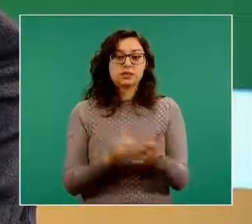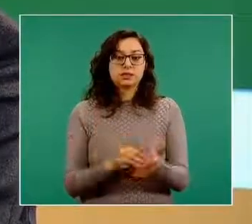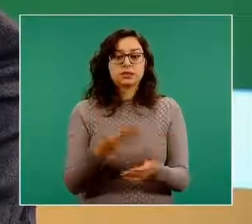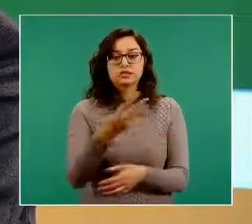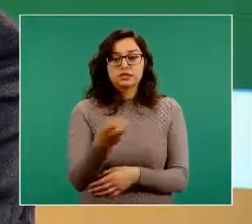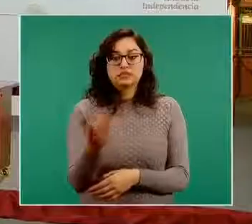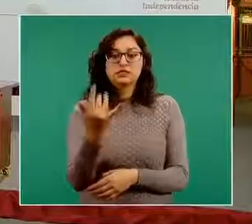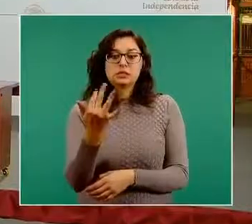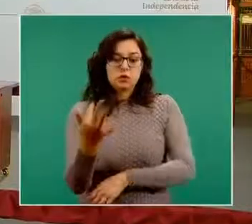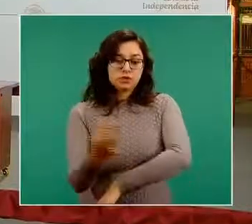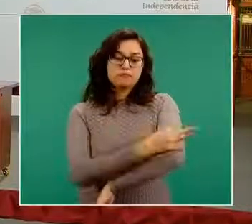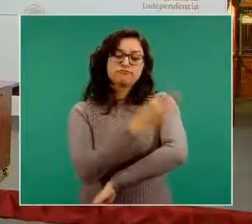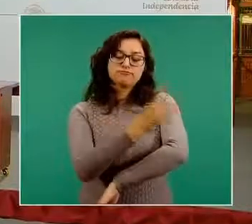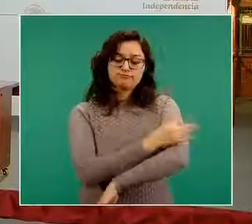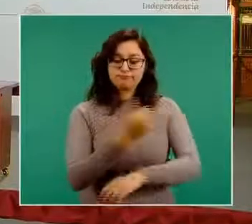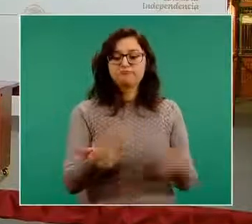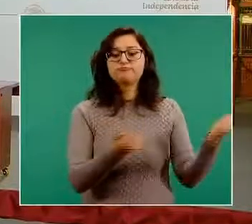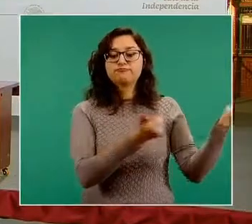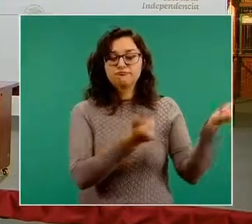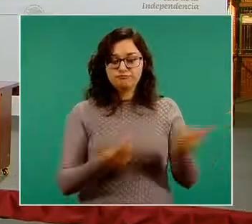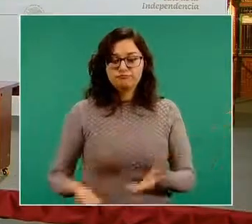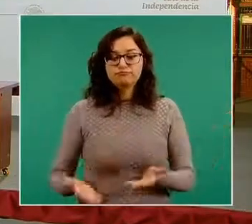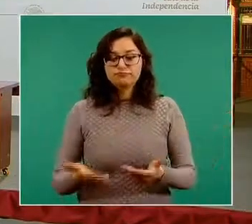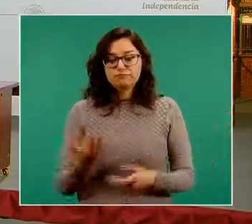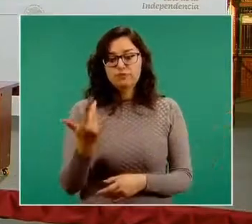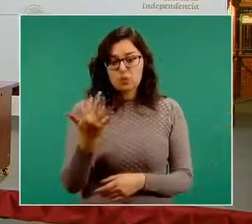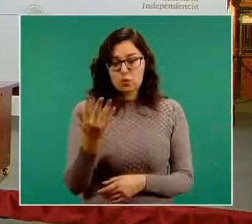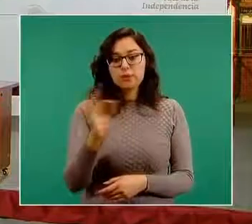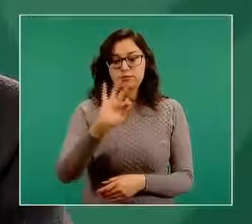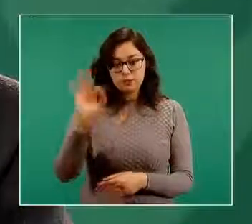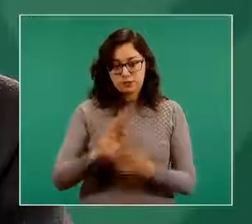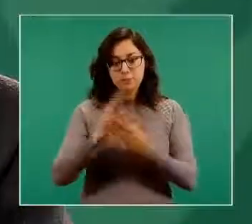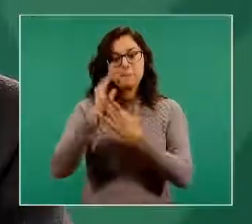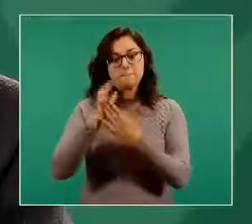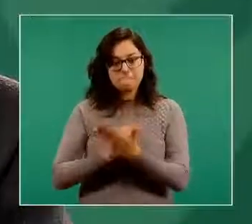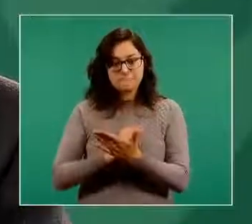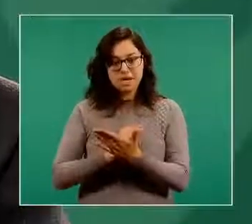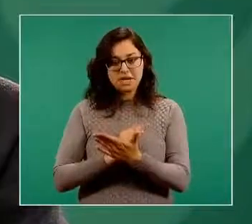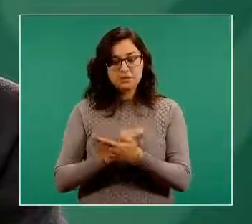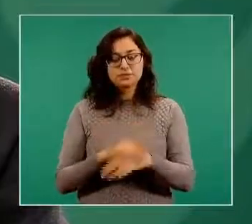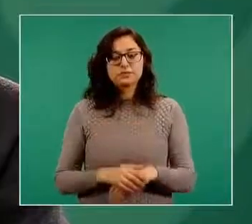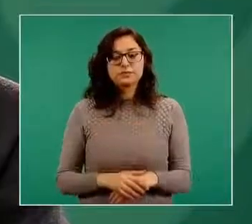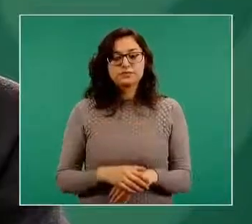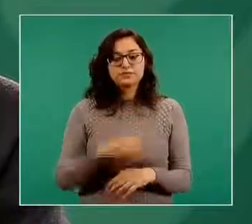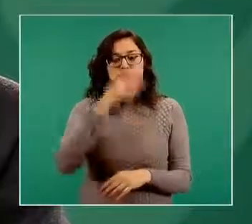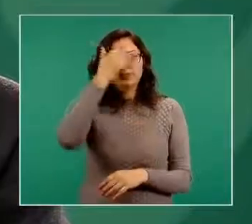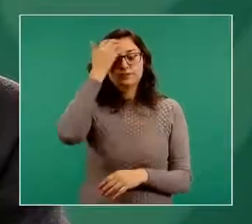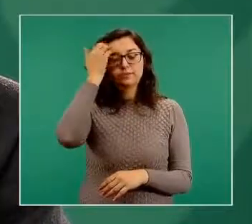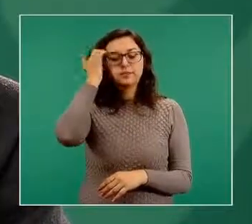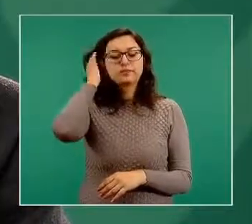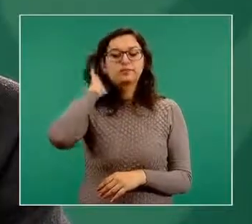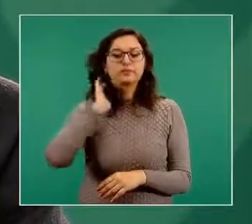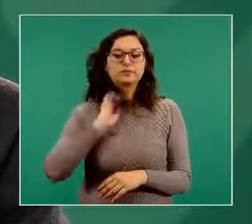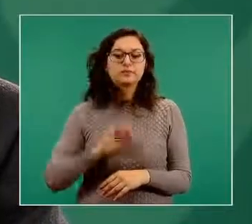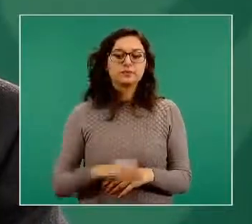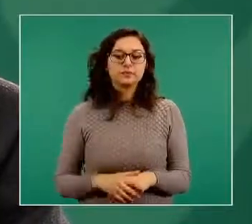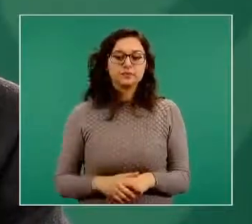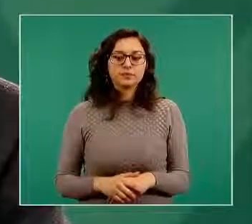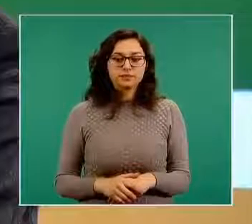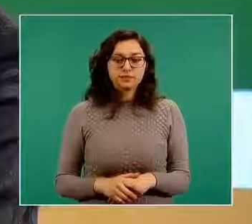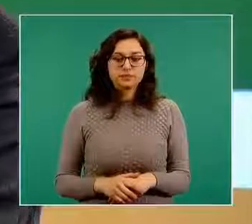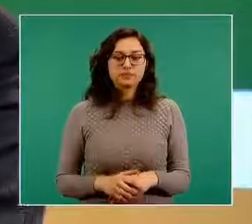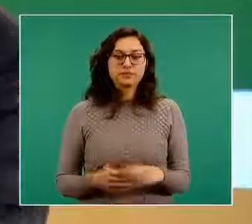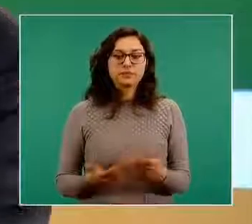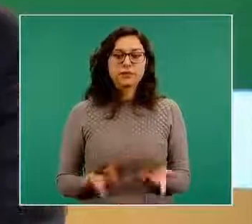219.350 dosis, gruesamente la mitad. Y estas llegarán, como ocurrió la semana